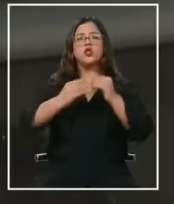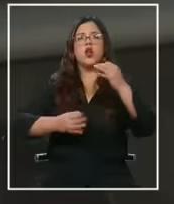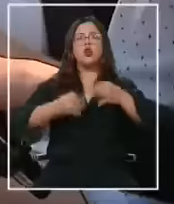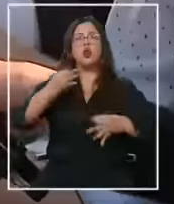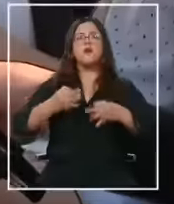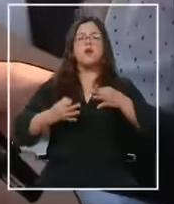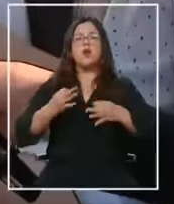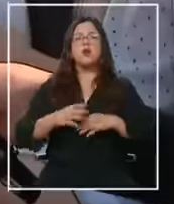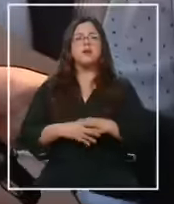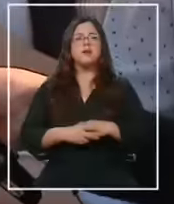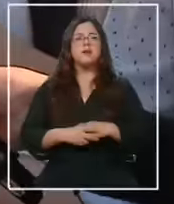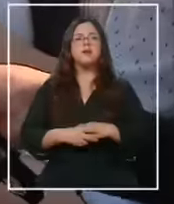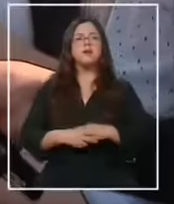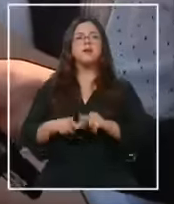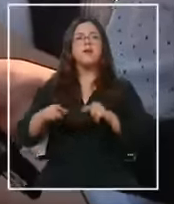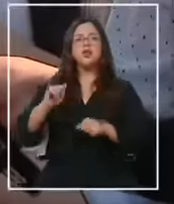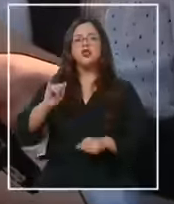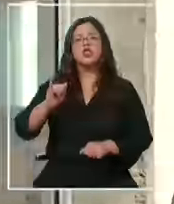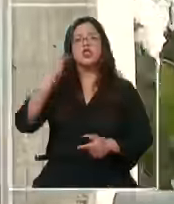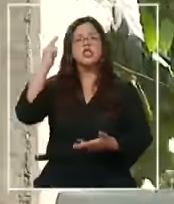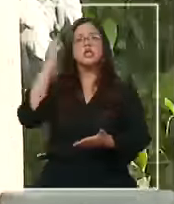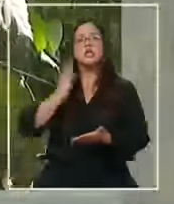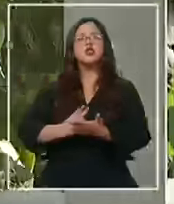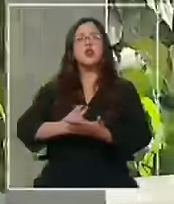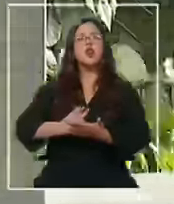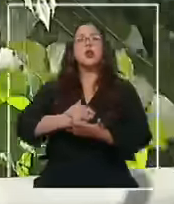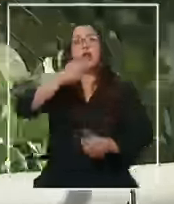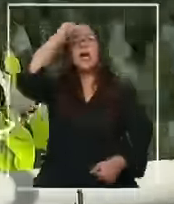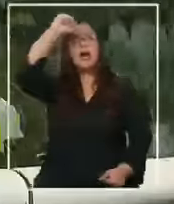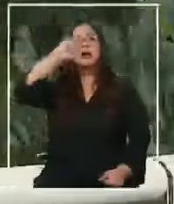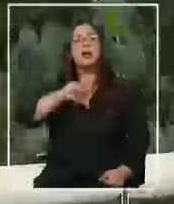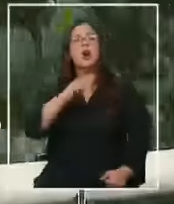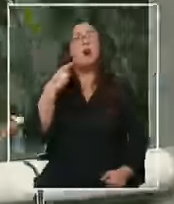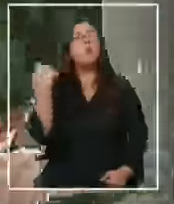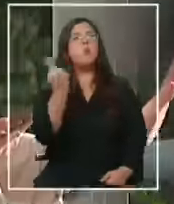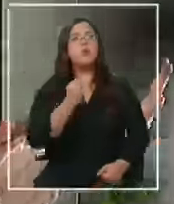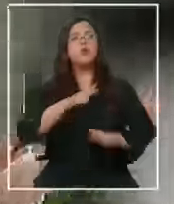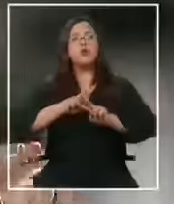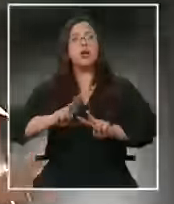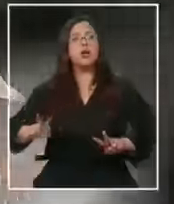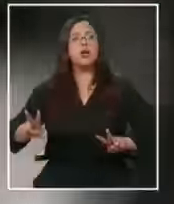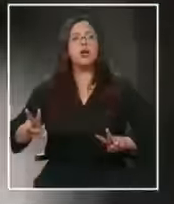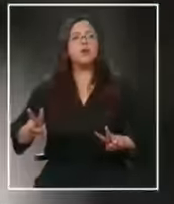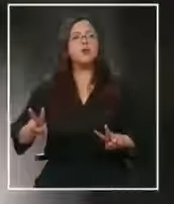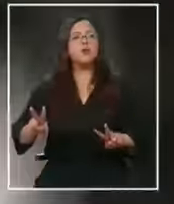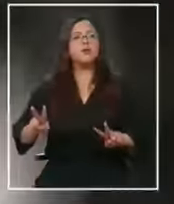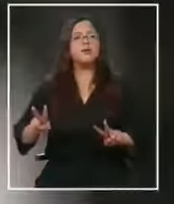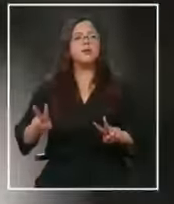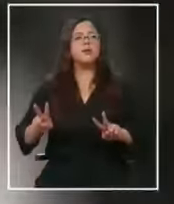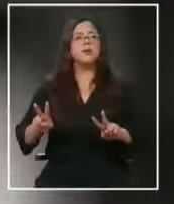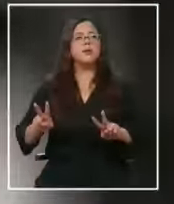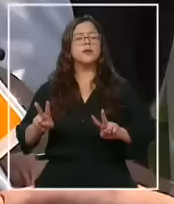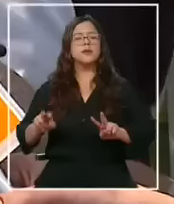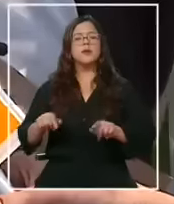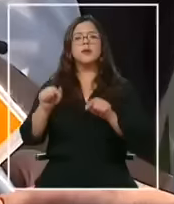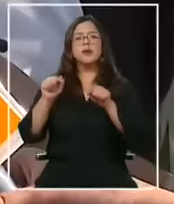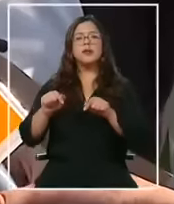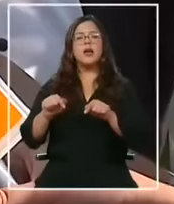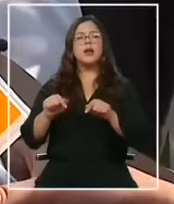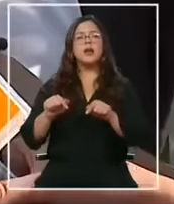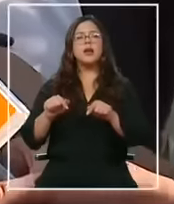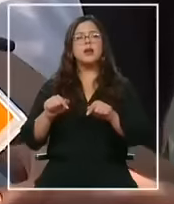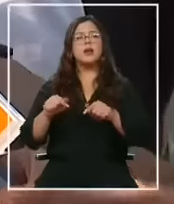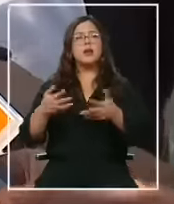tribunal. Bueno, efectivamente hubo veredicto condenatorio, lo que nos deja tranquilos, y se ha concedido,